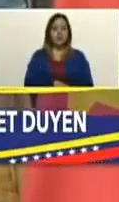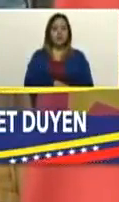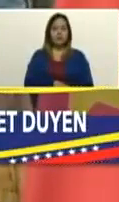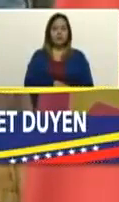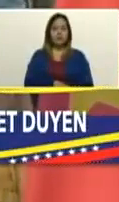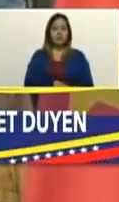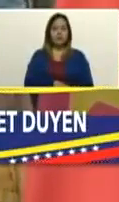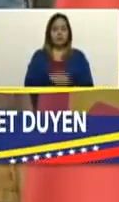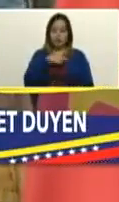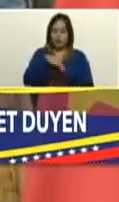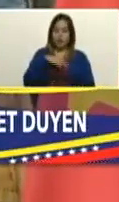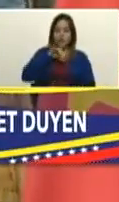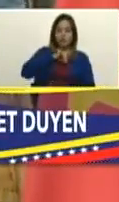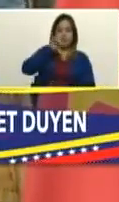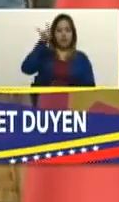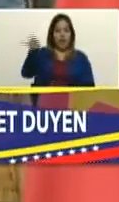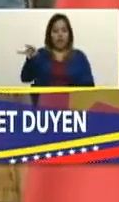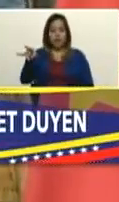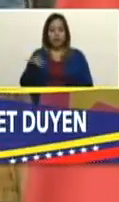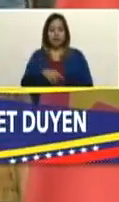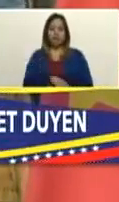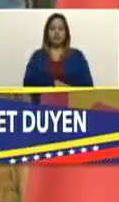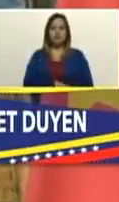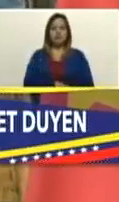allá hemos estado.